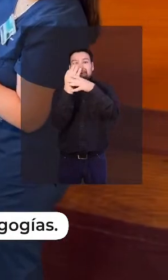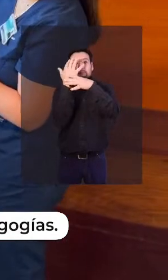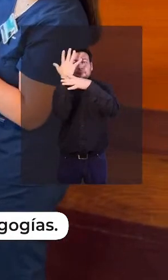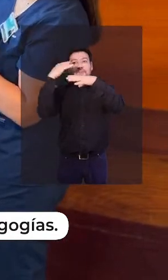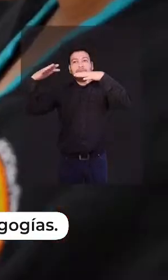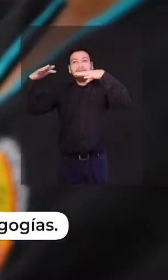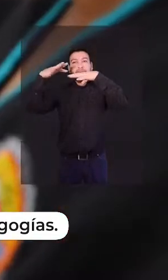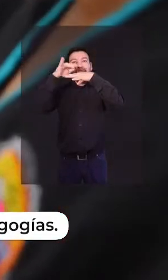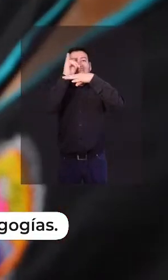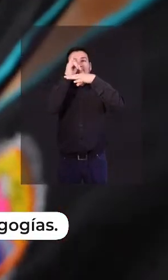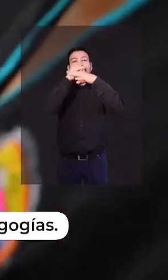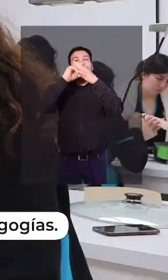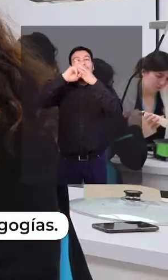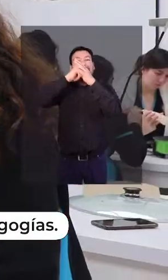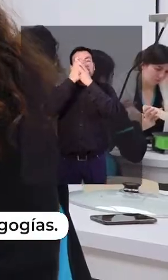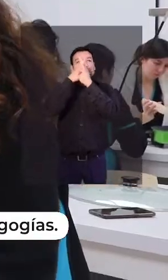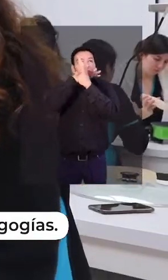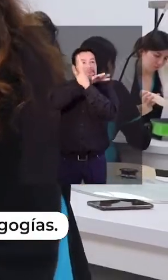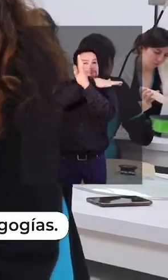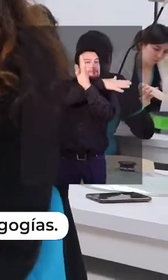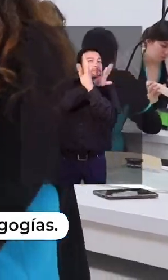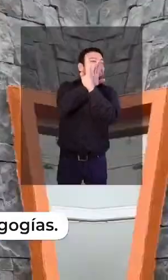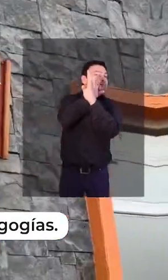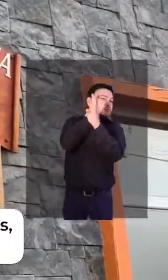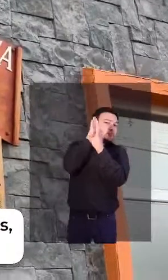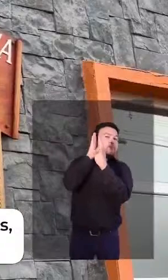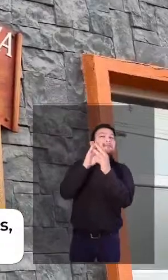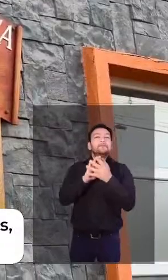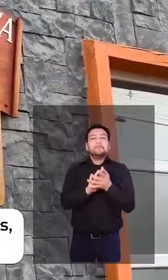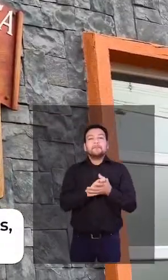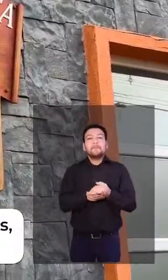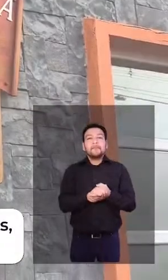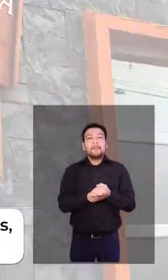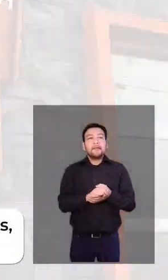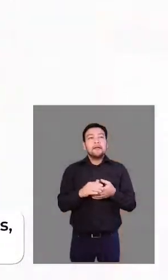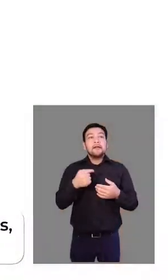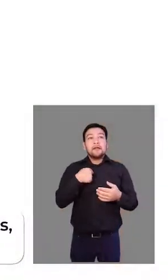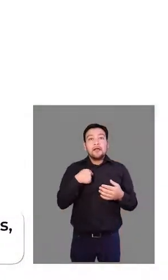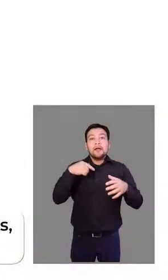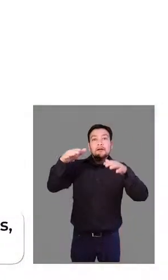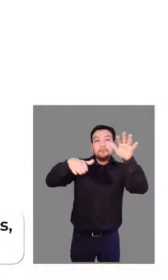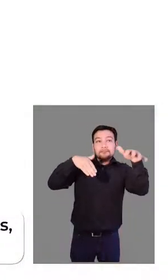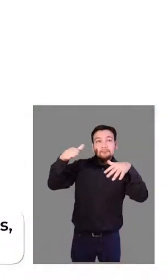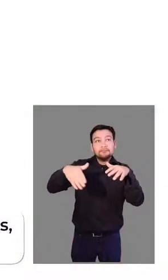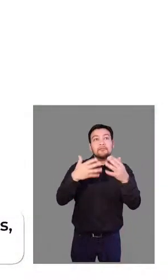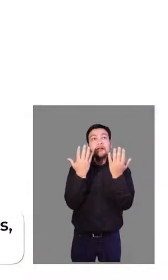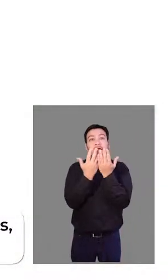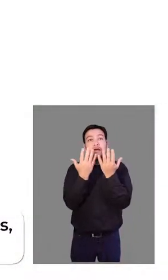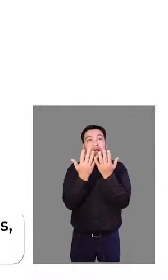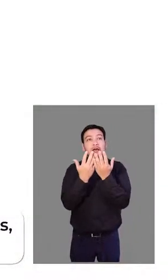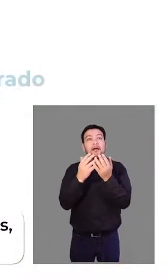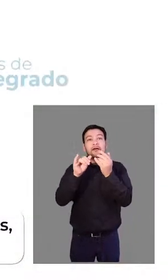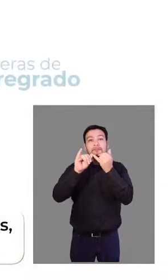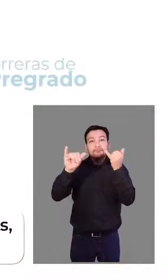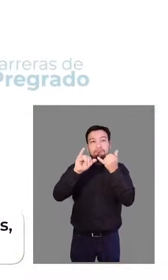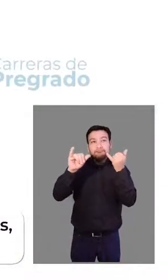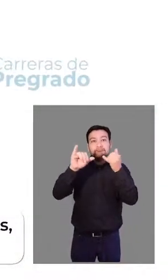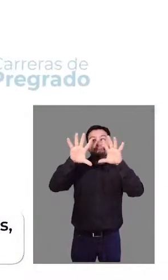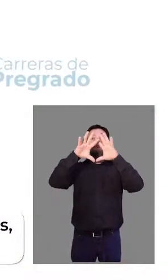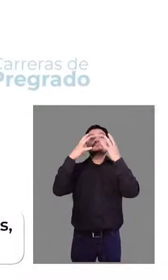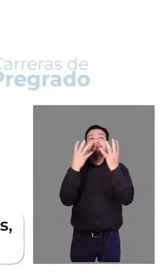ingeniería y tecnología y pedagogías. Nuestra universidad cuenta con 5 institutos, 5